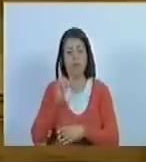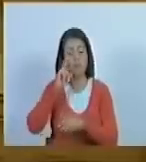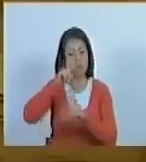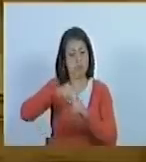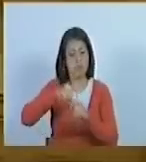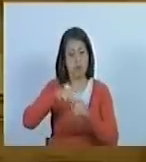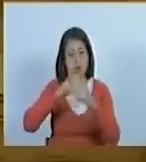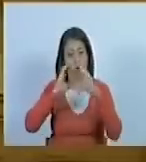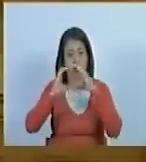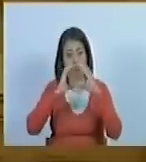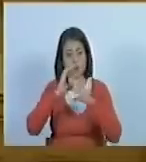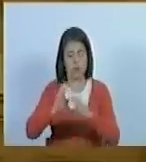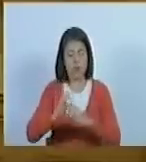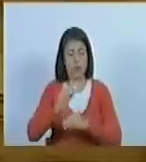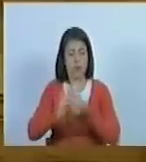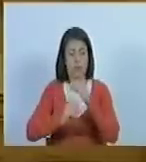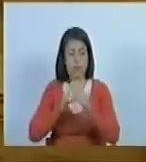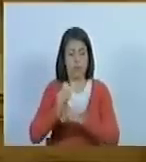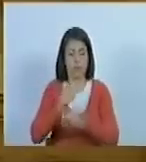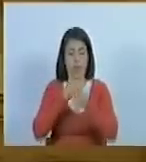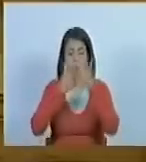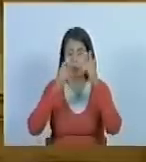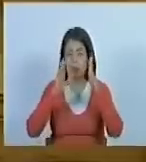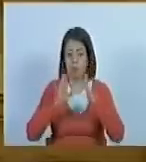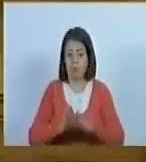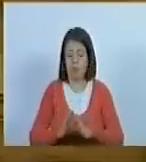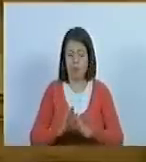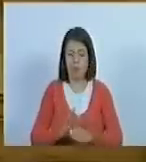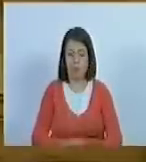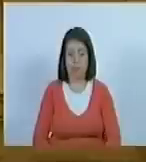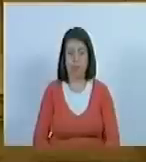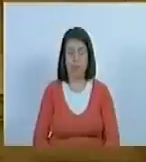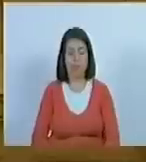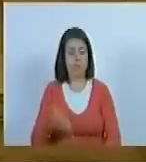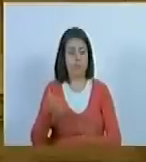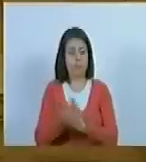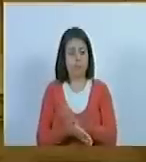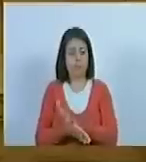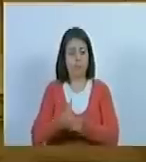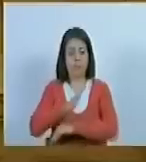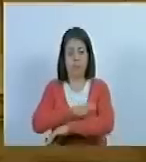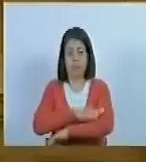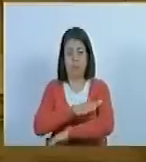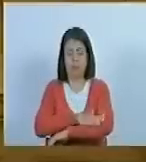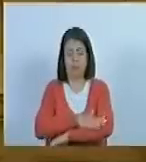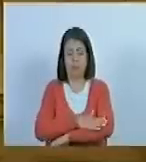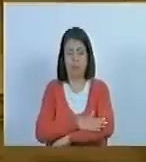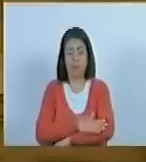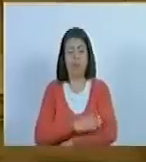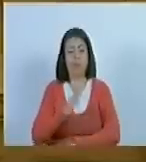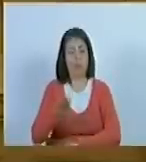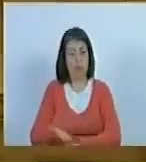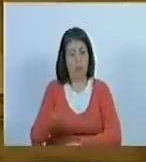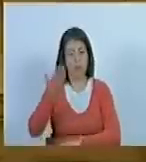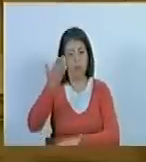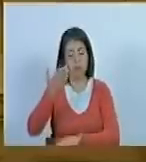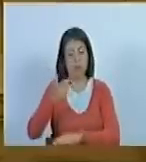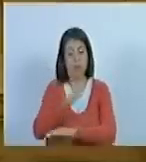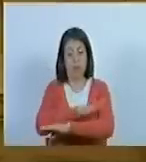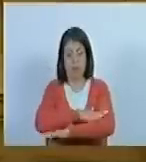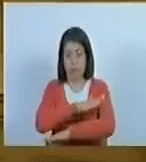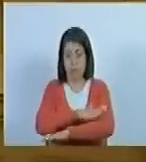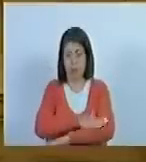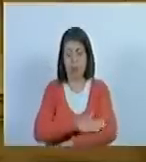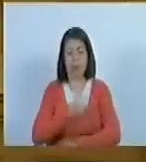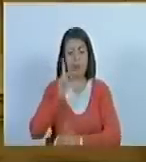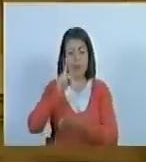en la comunicación emancipadora y liberadora. Se trata de decencia. Es imprescindible que la decencia